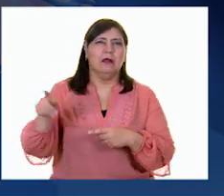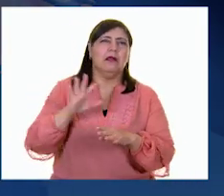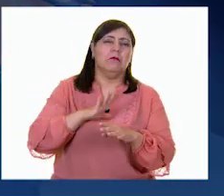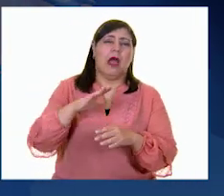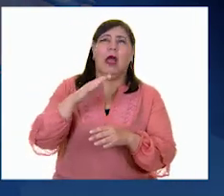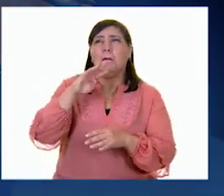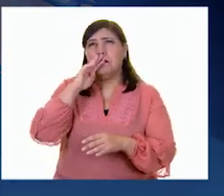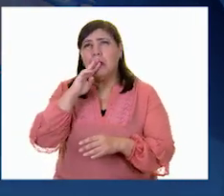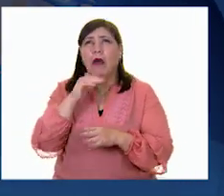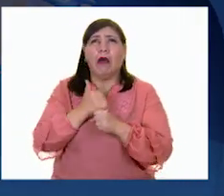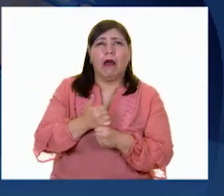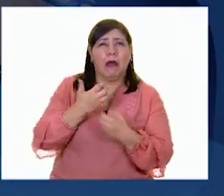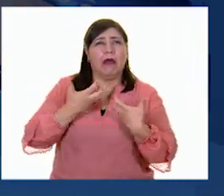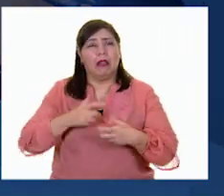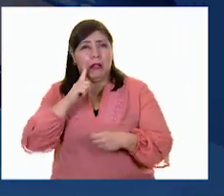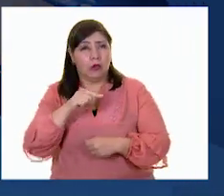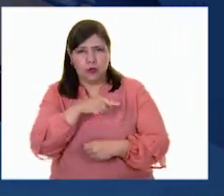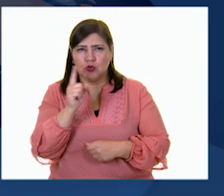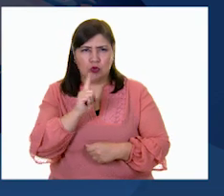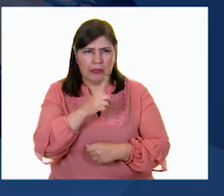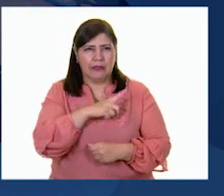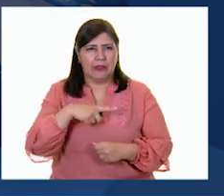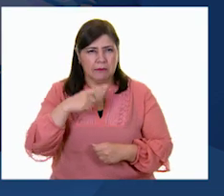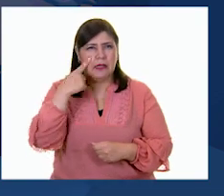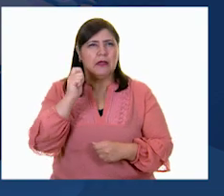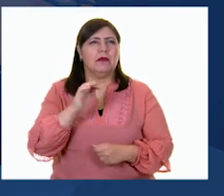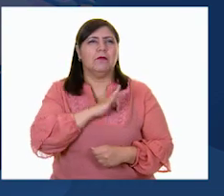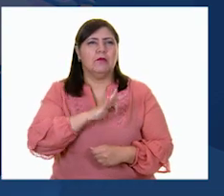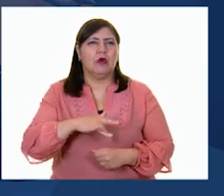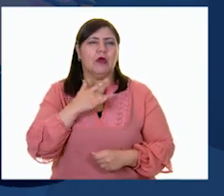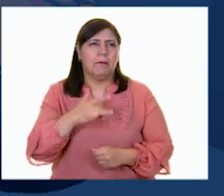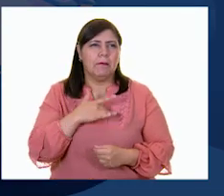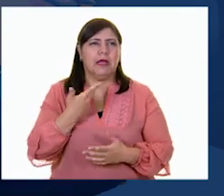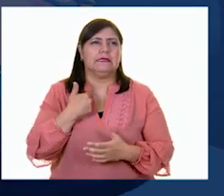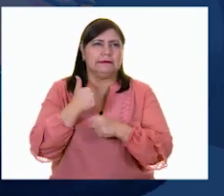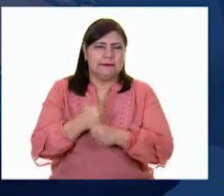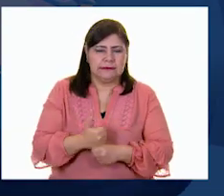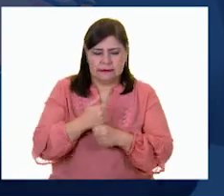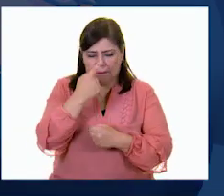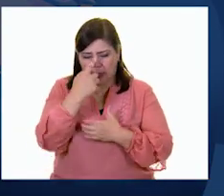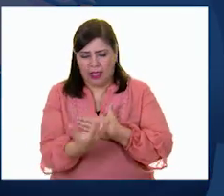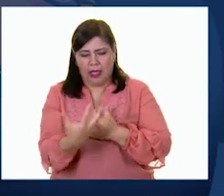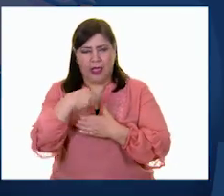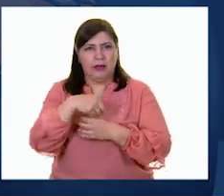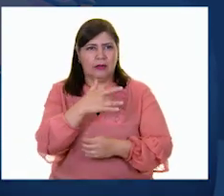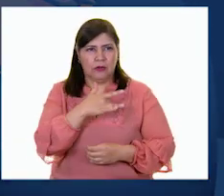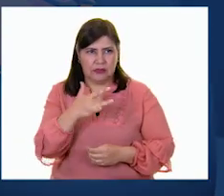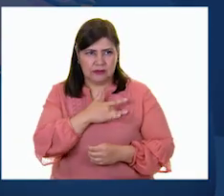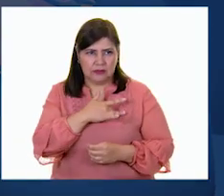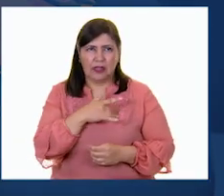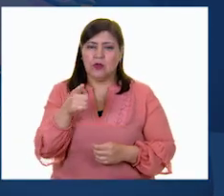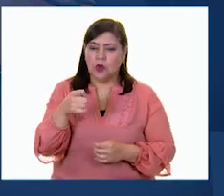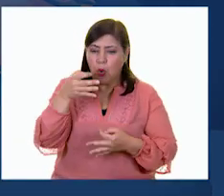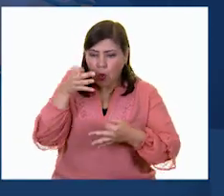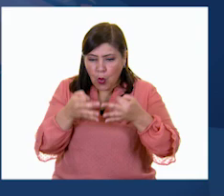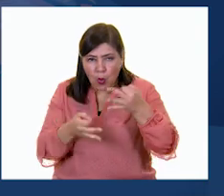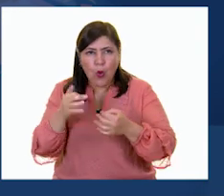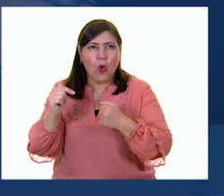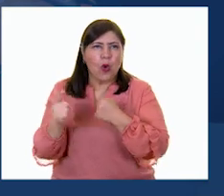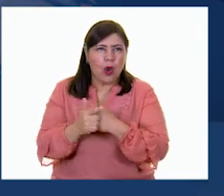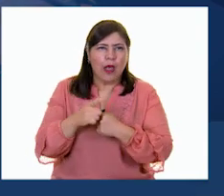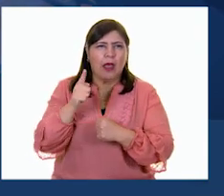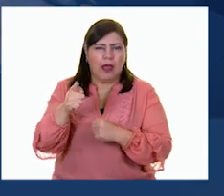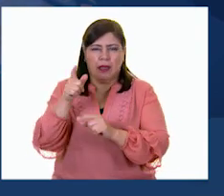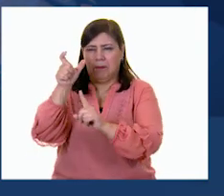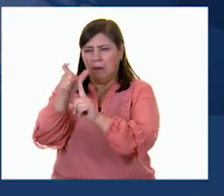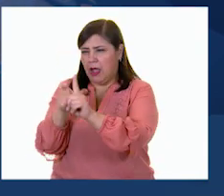llanto. Jamás desprecies los clamores del pobre y hay en sus miserias un depósito en tu corazón. No juzgues del mérito de los hombres